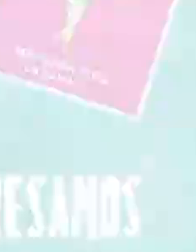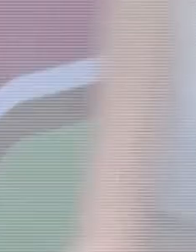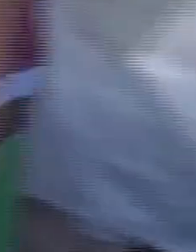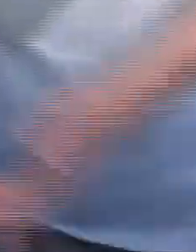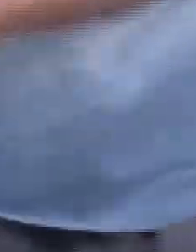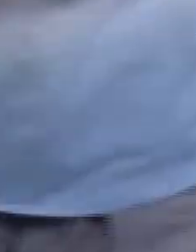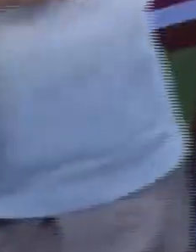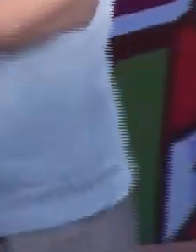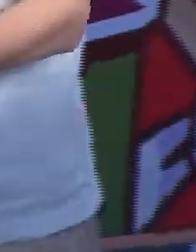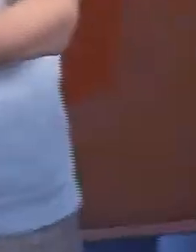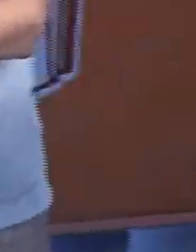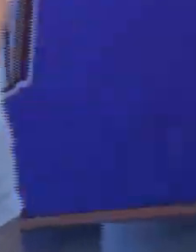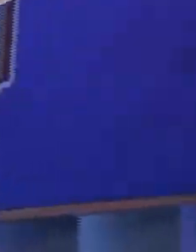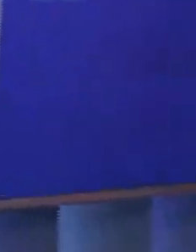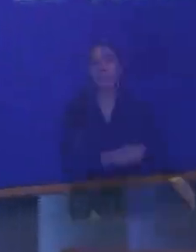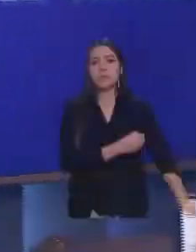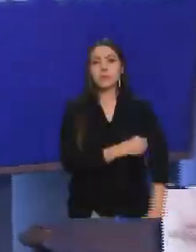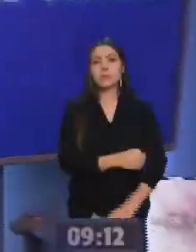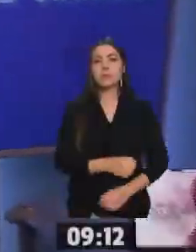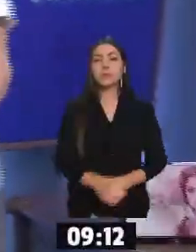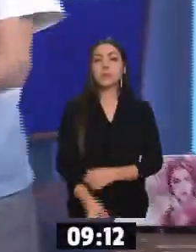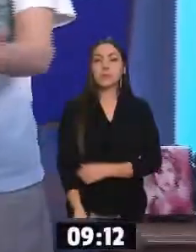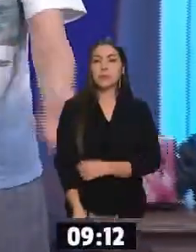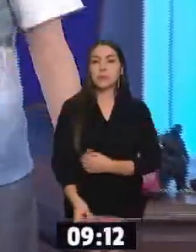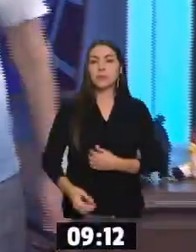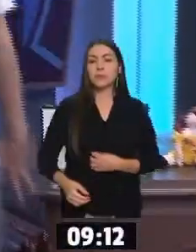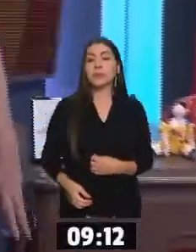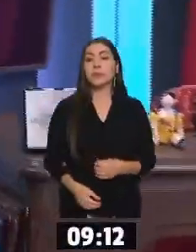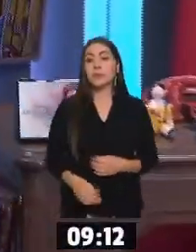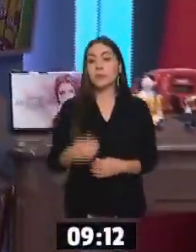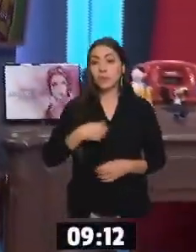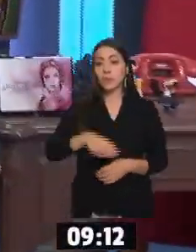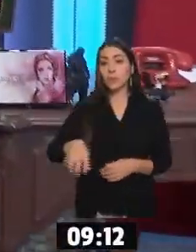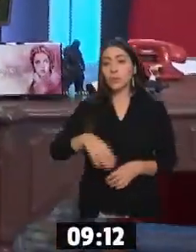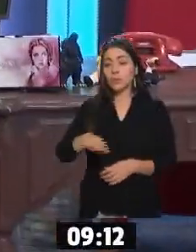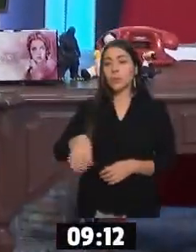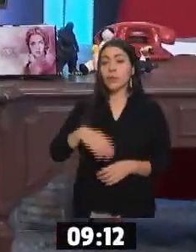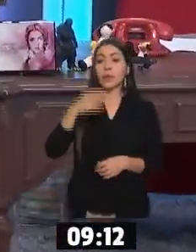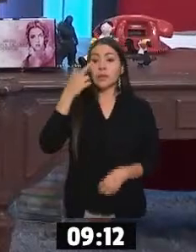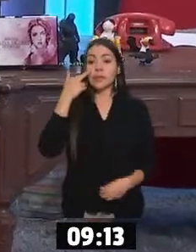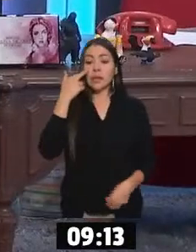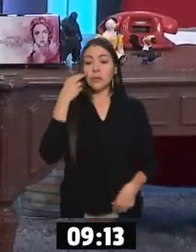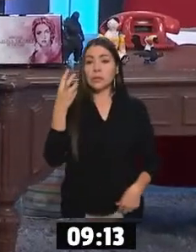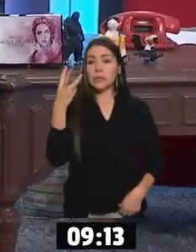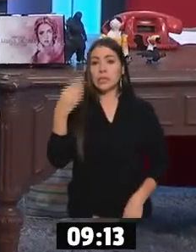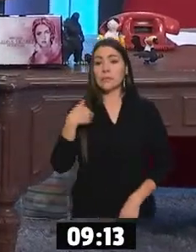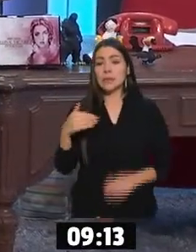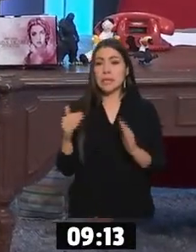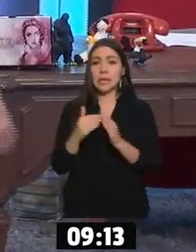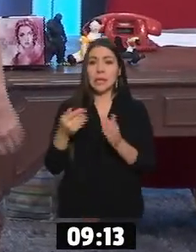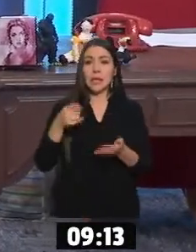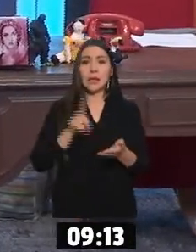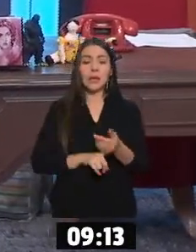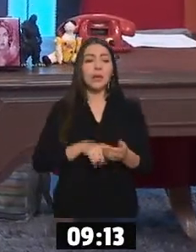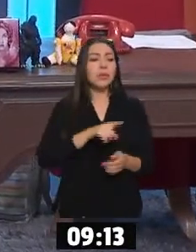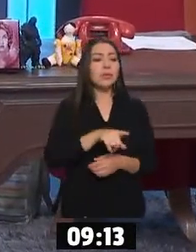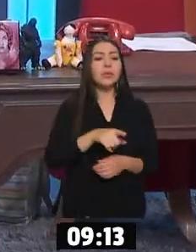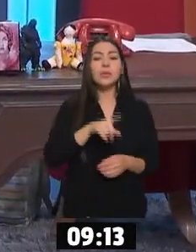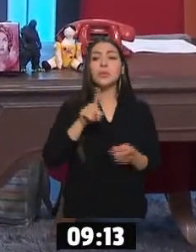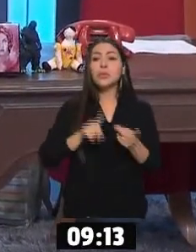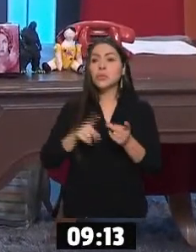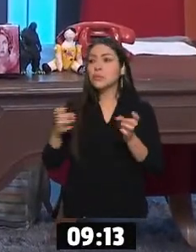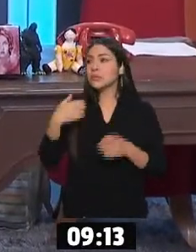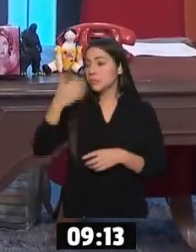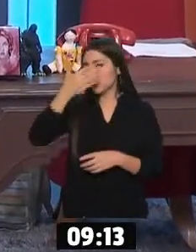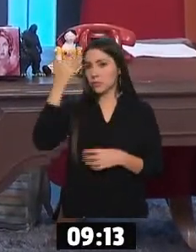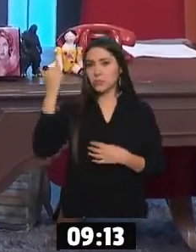Es una mendiga plaga de los Yo estoy caracoles. agarrando a 3 ratones que andan en mi casa que no sé dónde andan. Ah, luego le digo cómo los agarre. Sí, yo